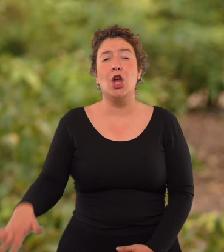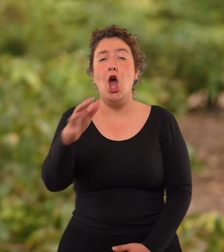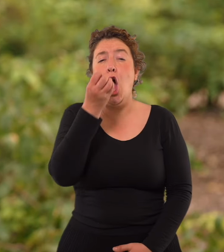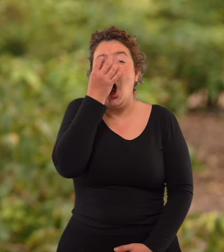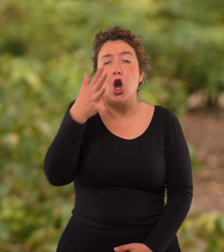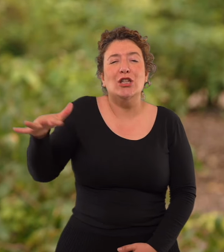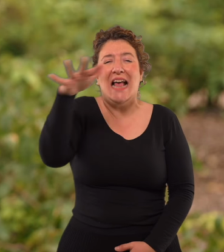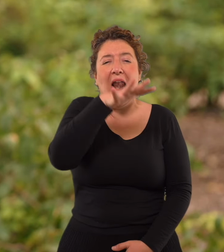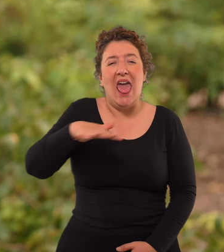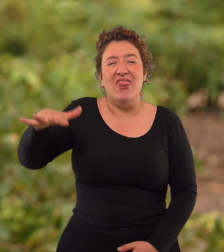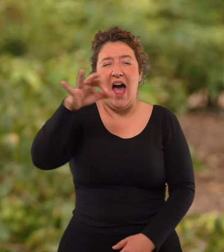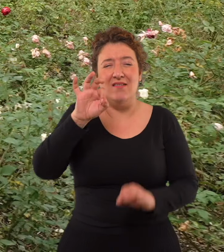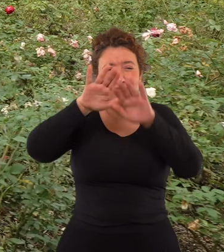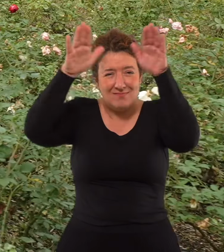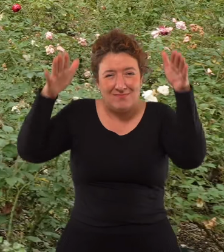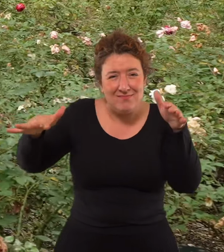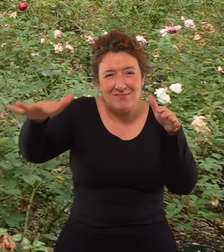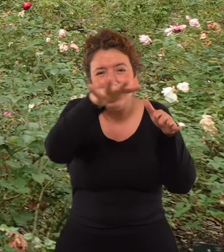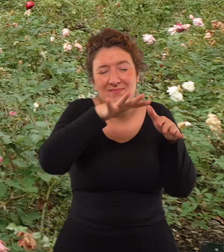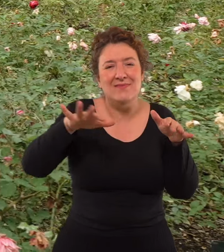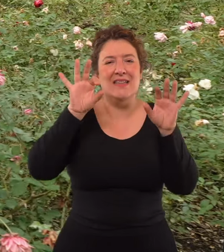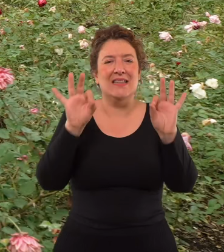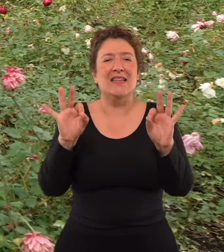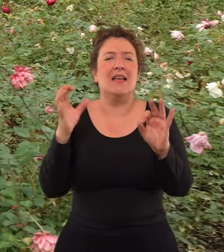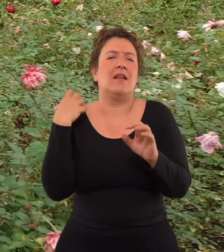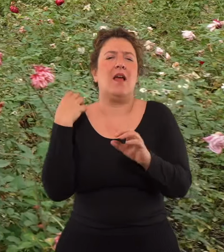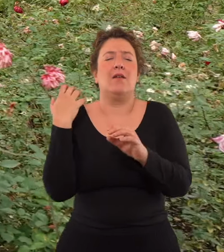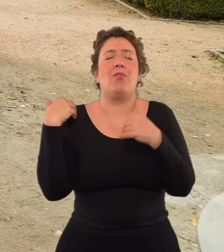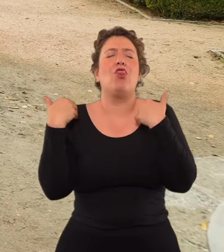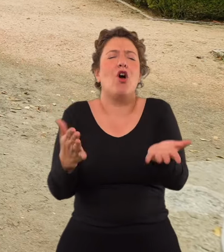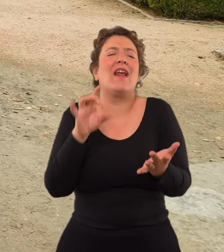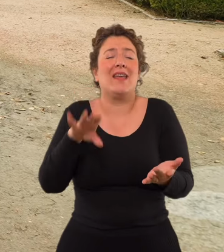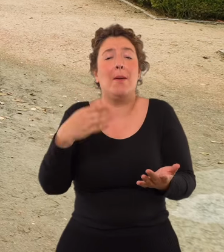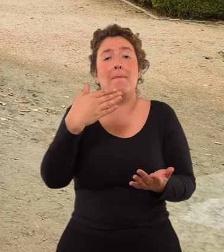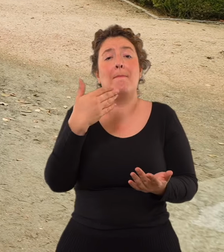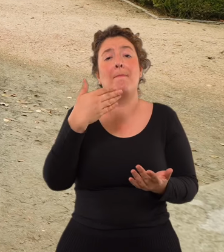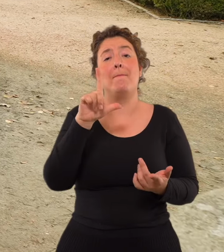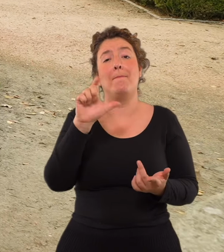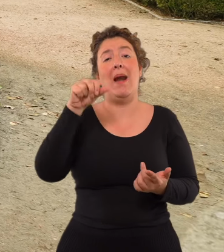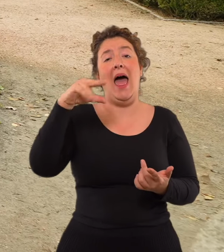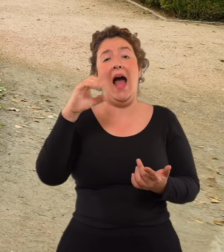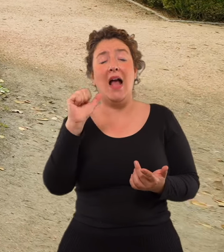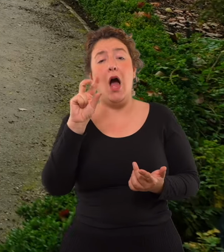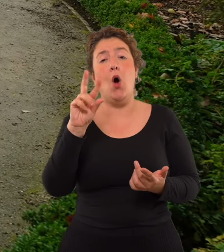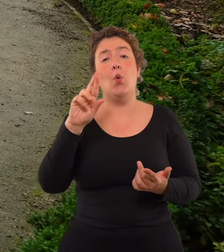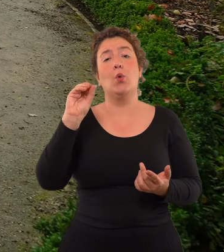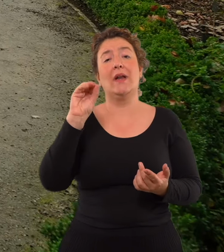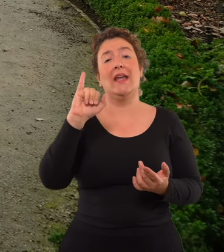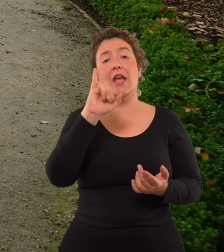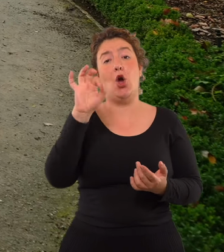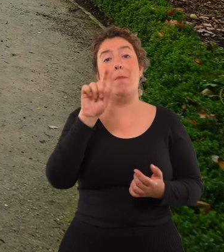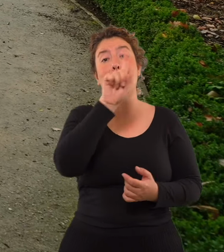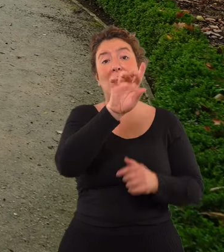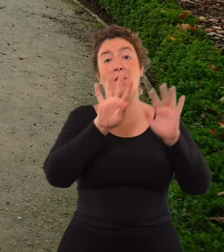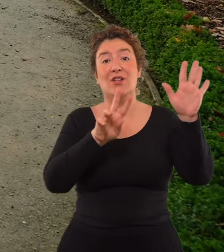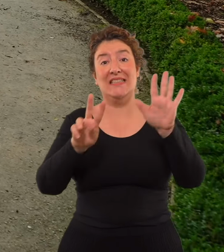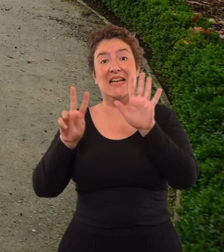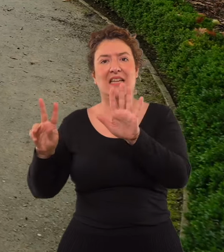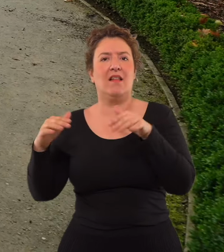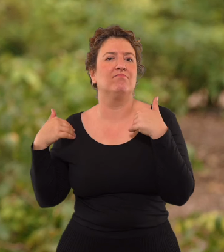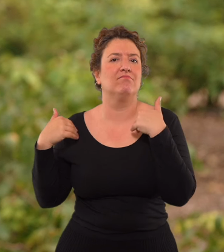La rosaleda del jardín se compone principalmente de la colección de ejemplares donada por Blanca Urquijo en